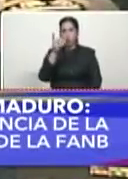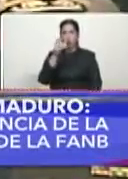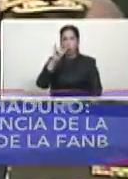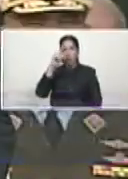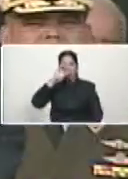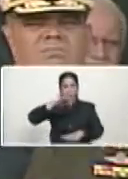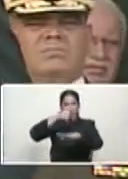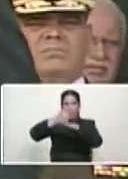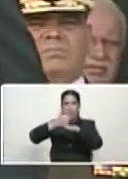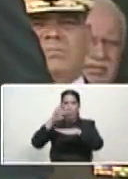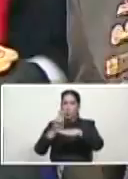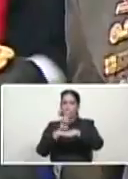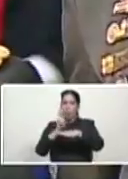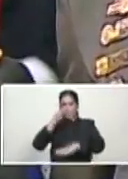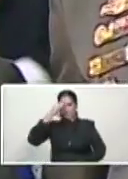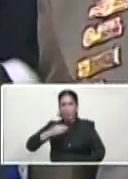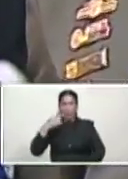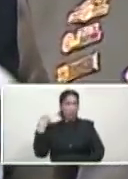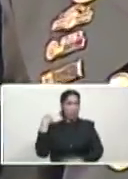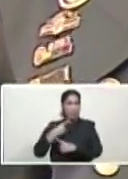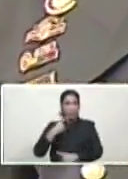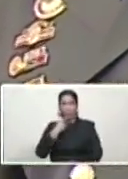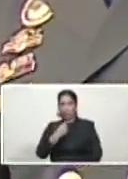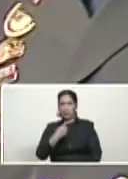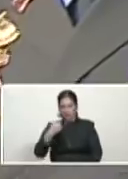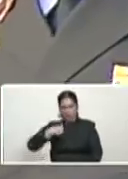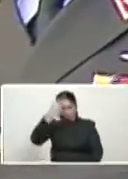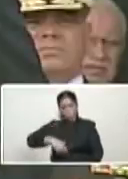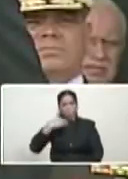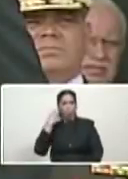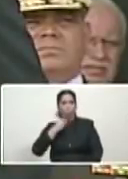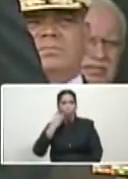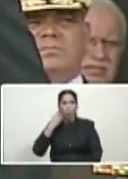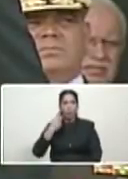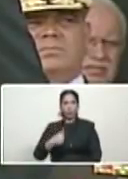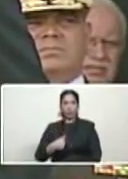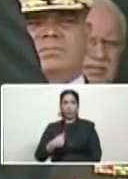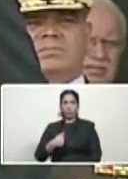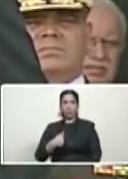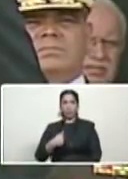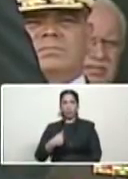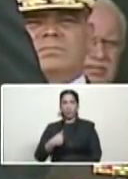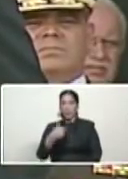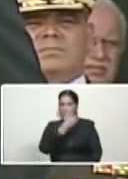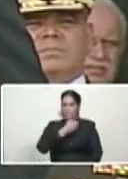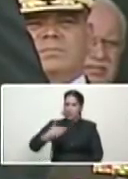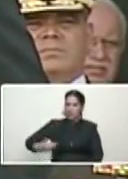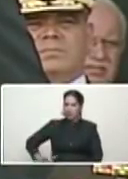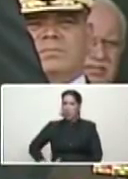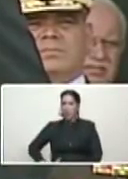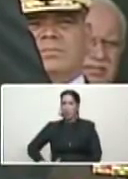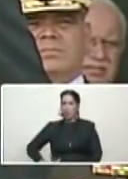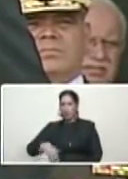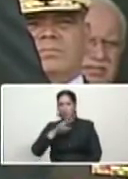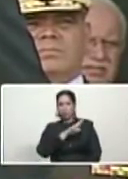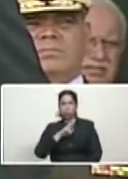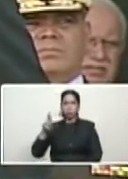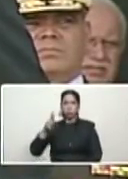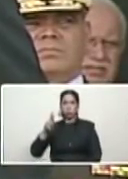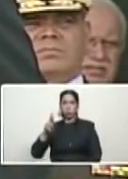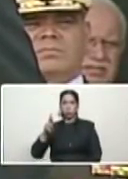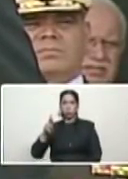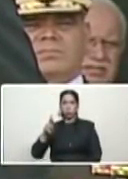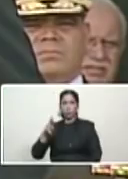de unidades militares, le tengo que decir que este joven que está aquí, que ha sido presidente de la República dentro del